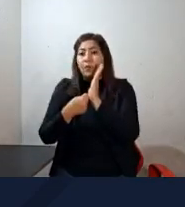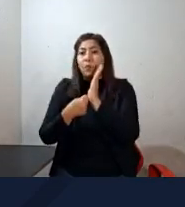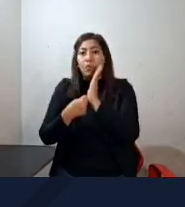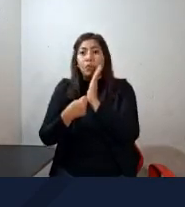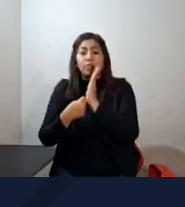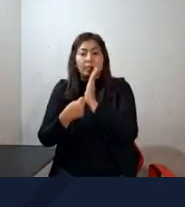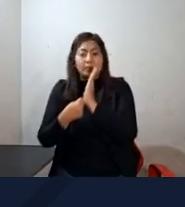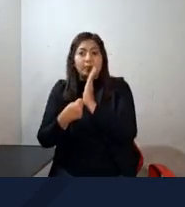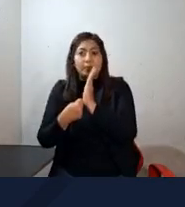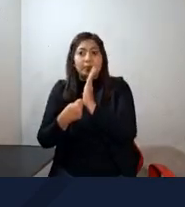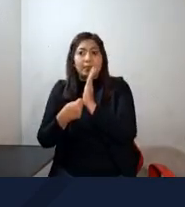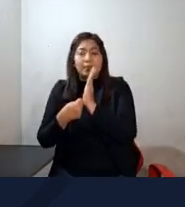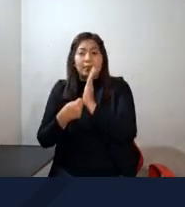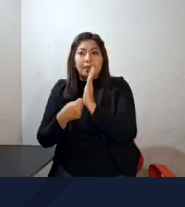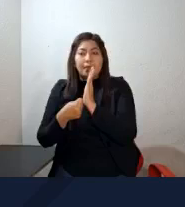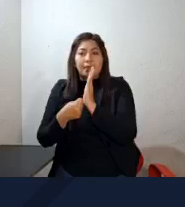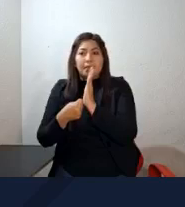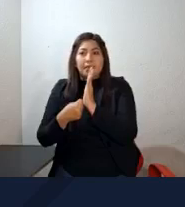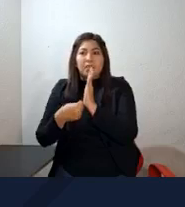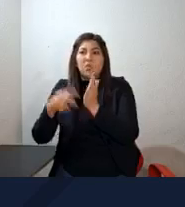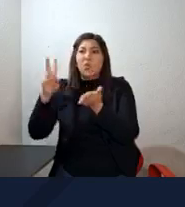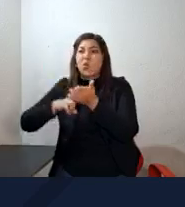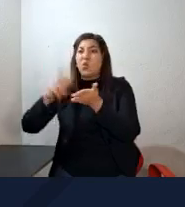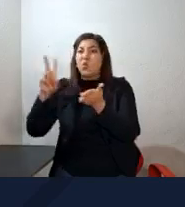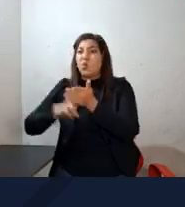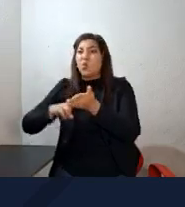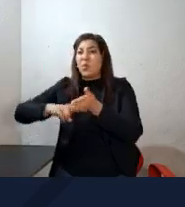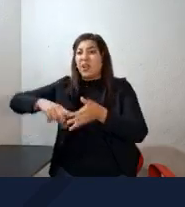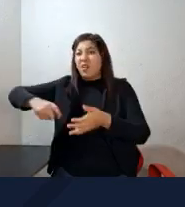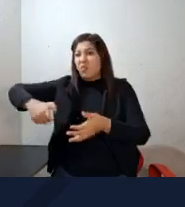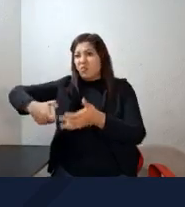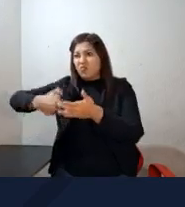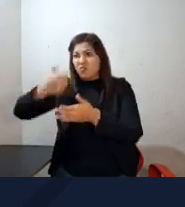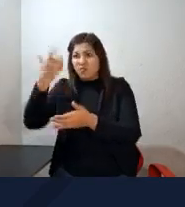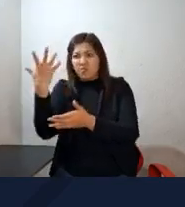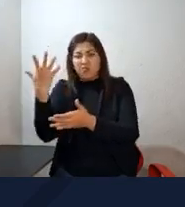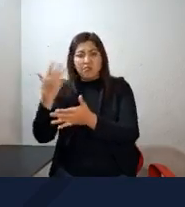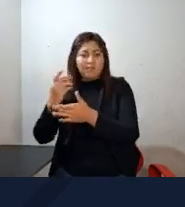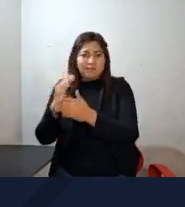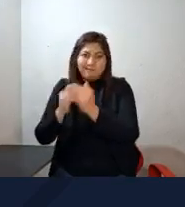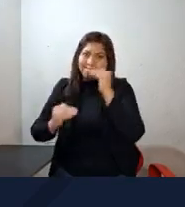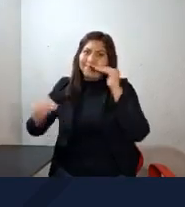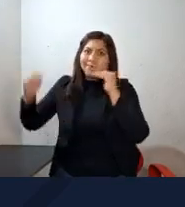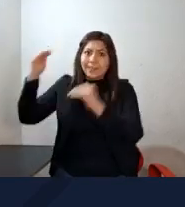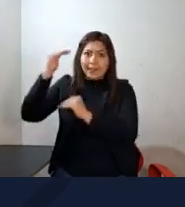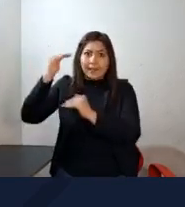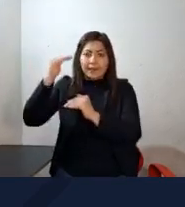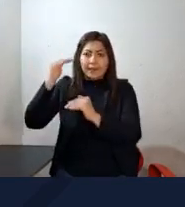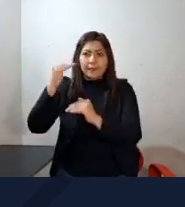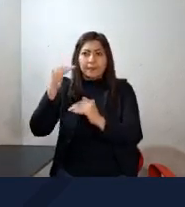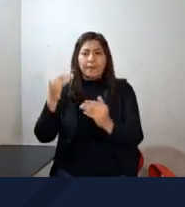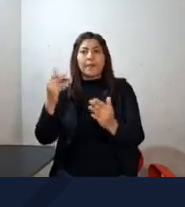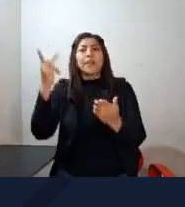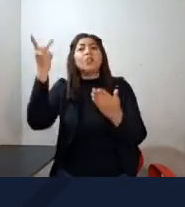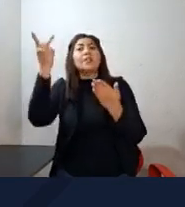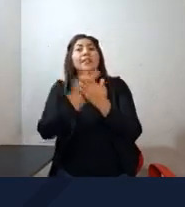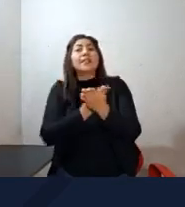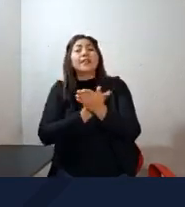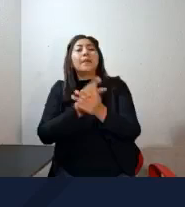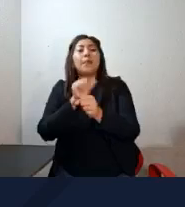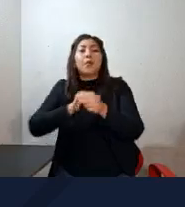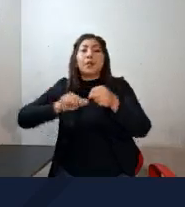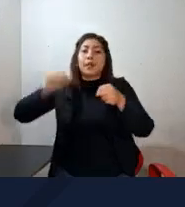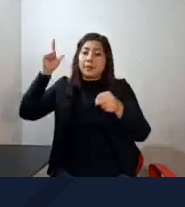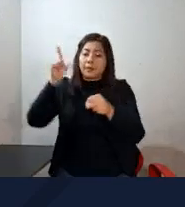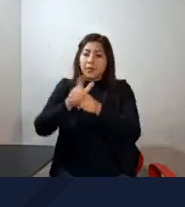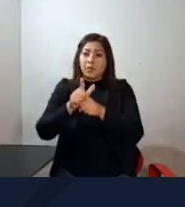alto costo o con un mayor costo. Entonces, el programa social que lanza el gobierno